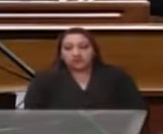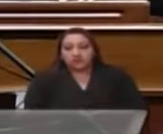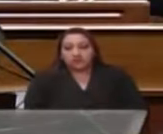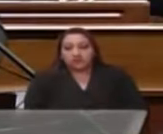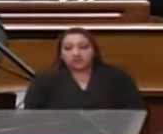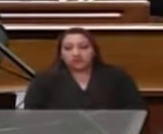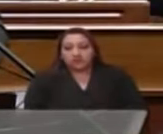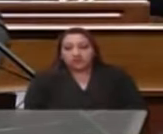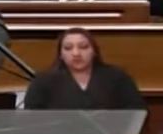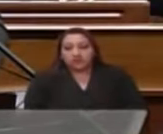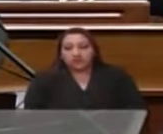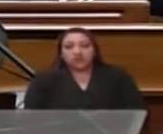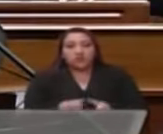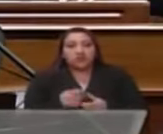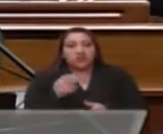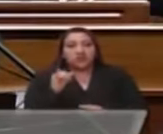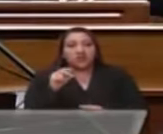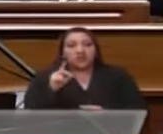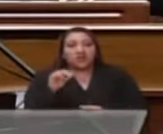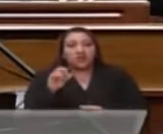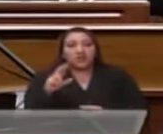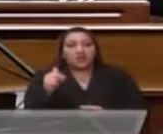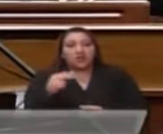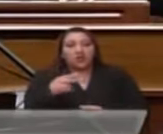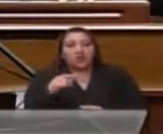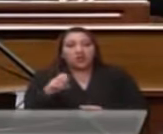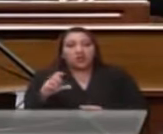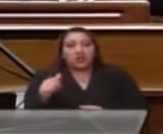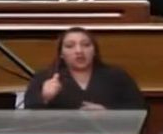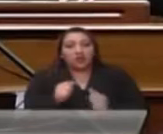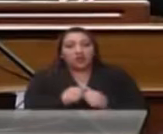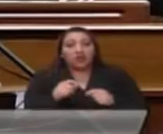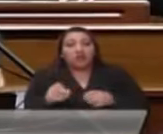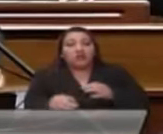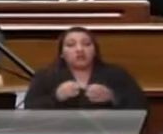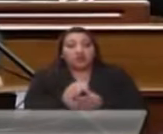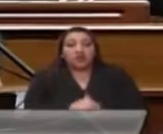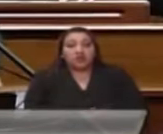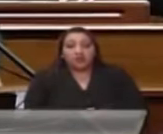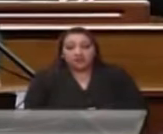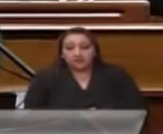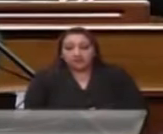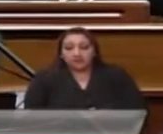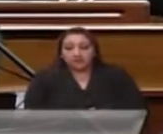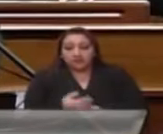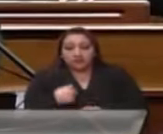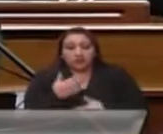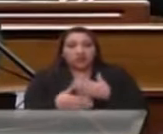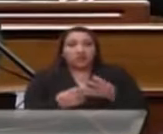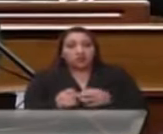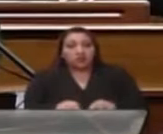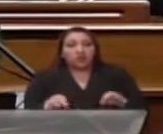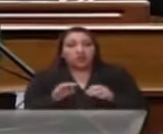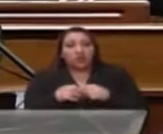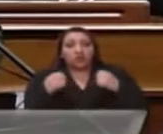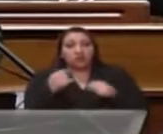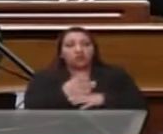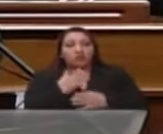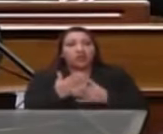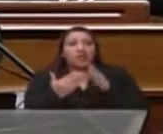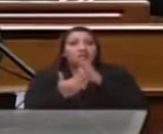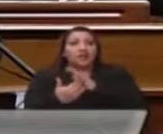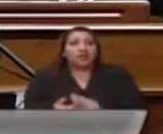Congresista Indira Wilca. Al respecto, cabe resaltar que hemos avanzado enormemente en la lucha contra